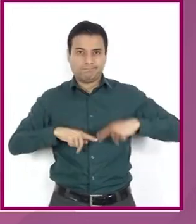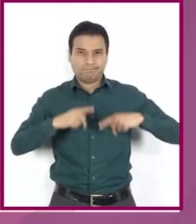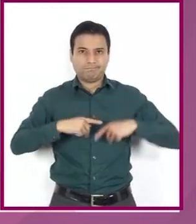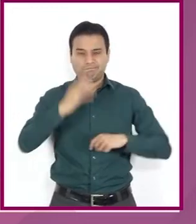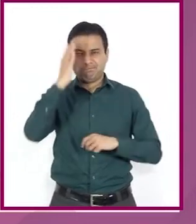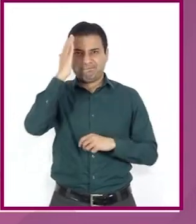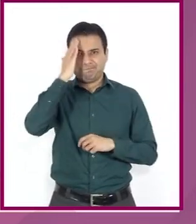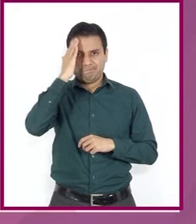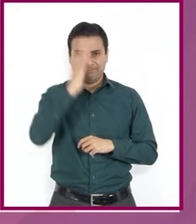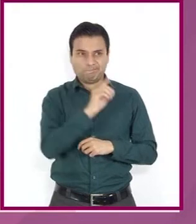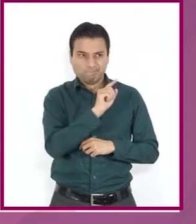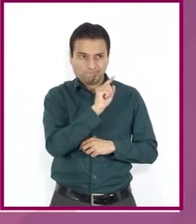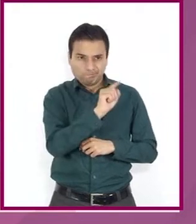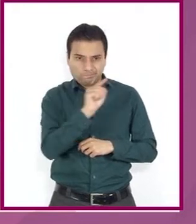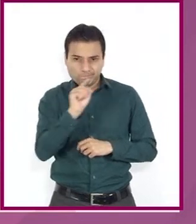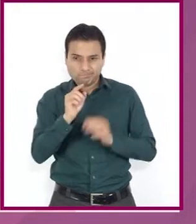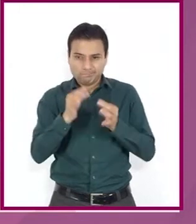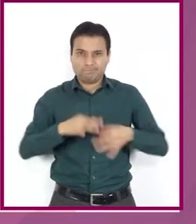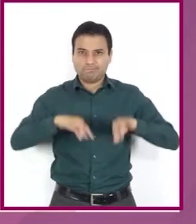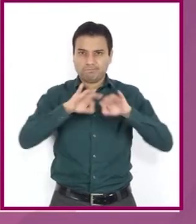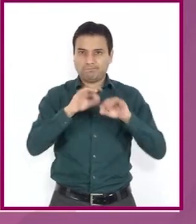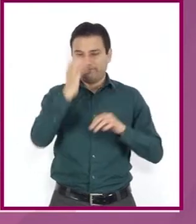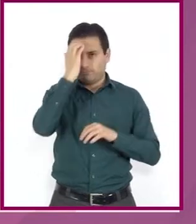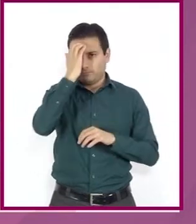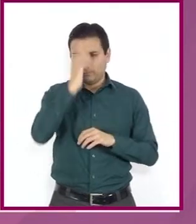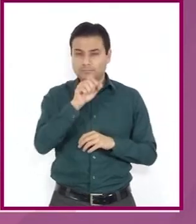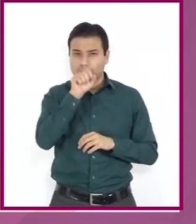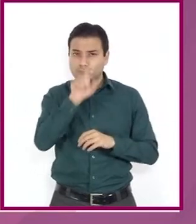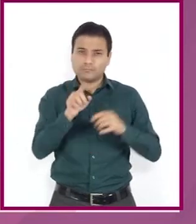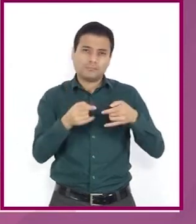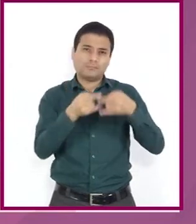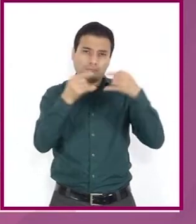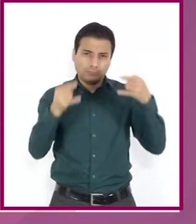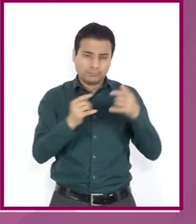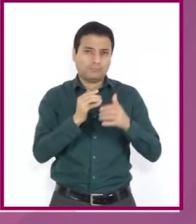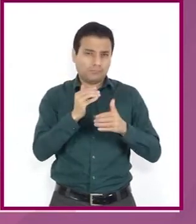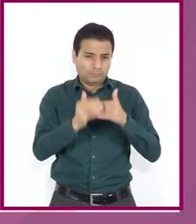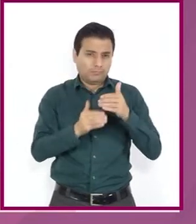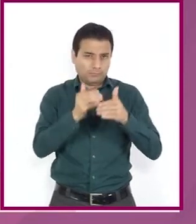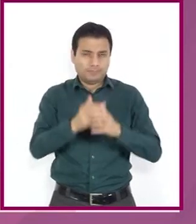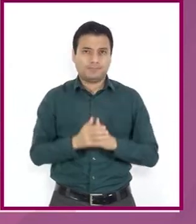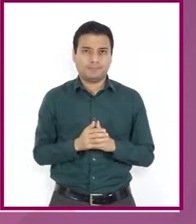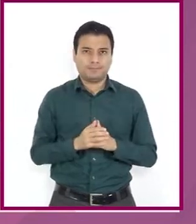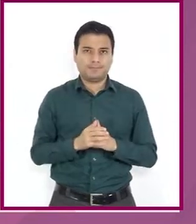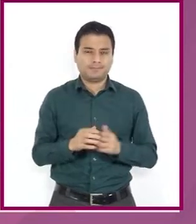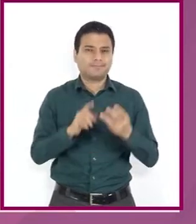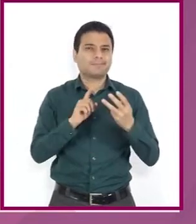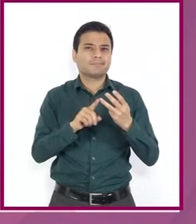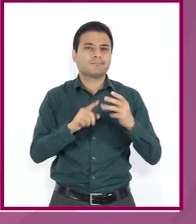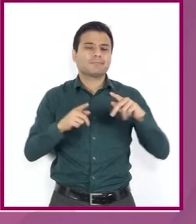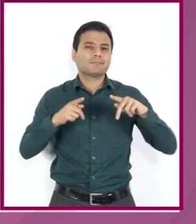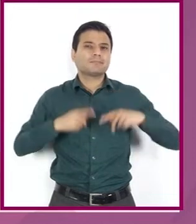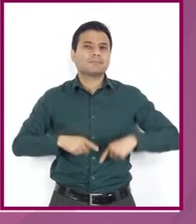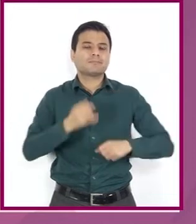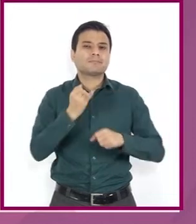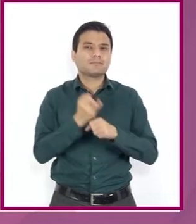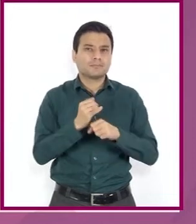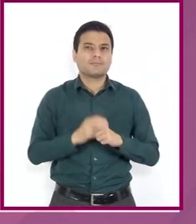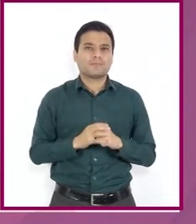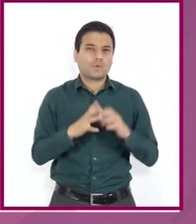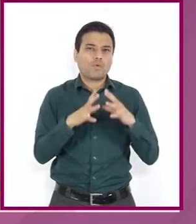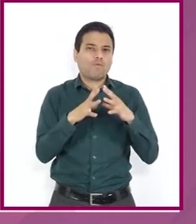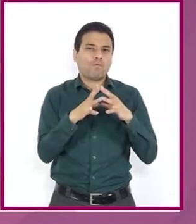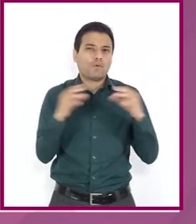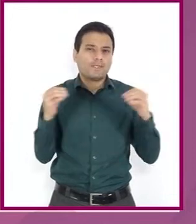o son importantes para que la acción avance. Y finalmente, los fugaces. Son aquellos que aparecen con